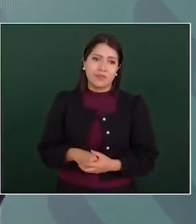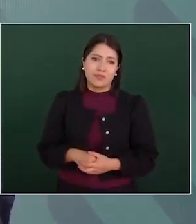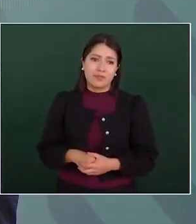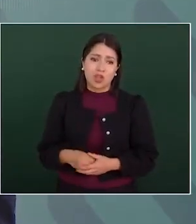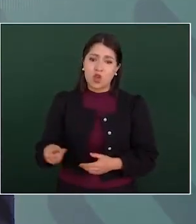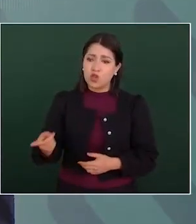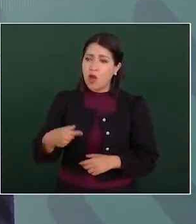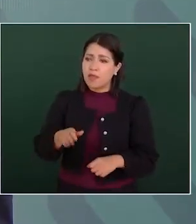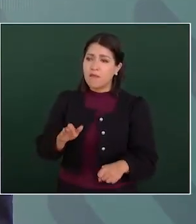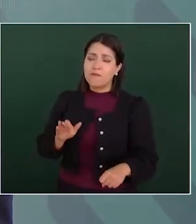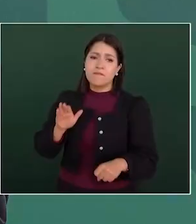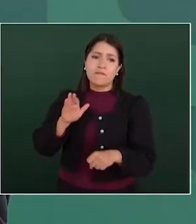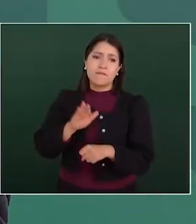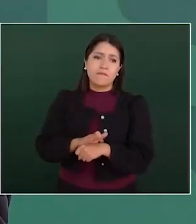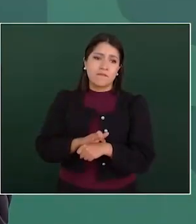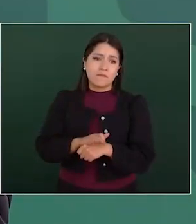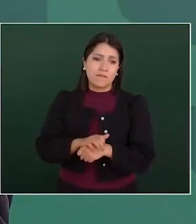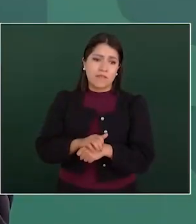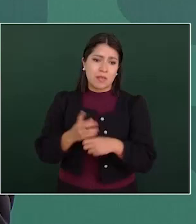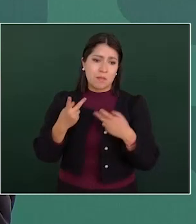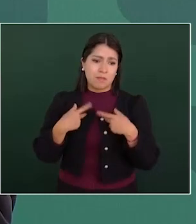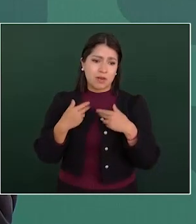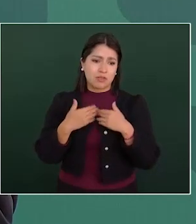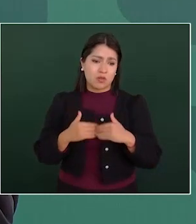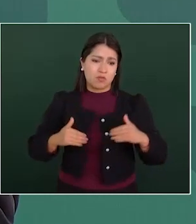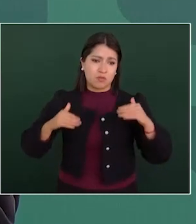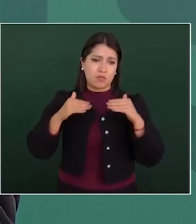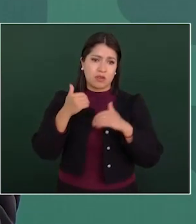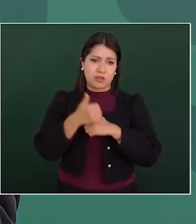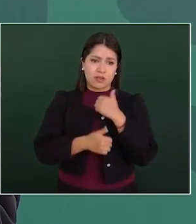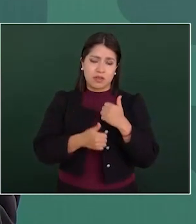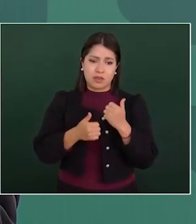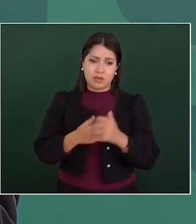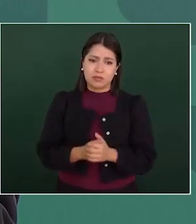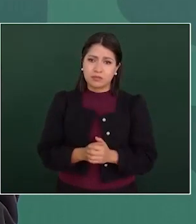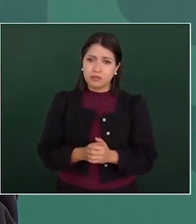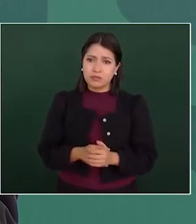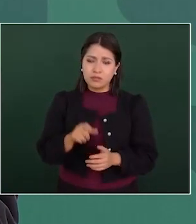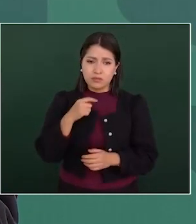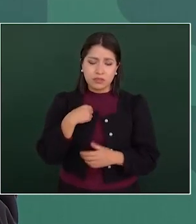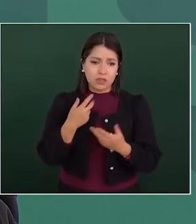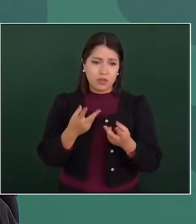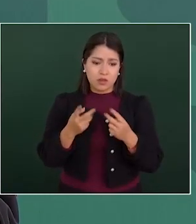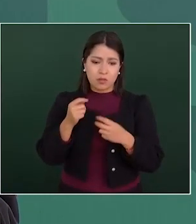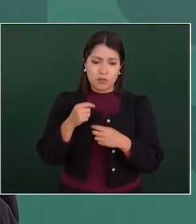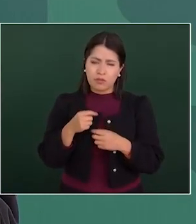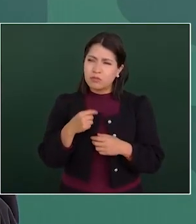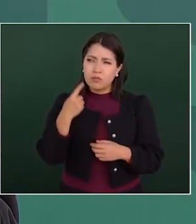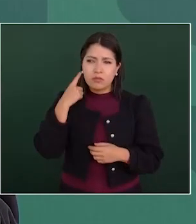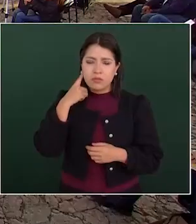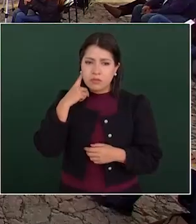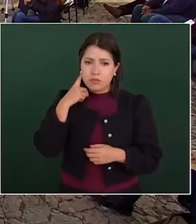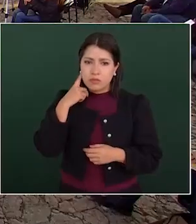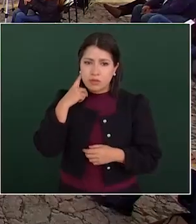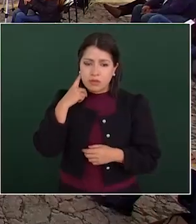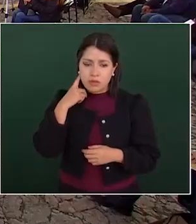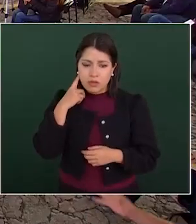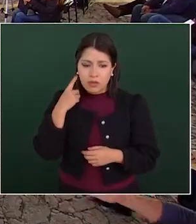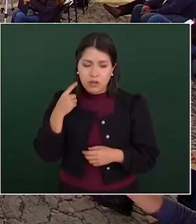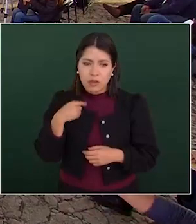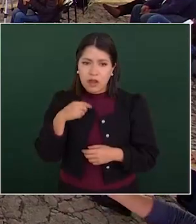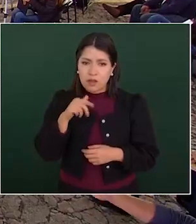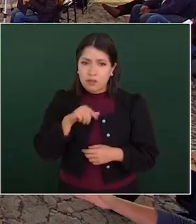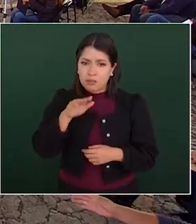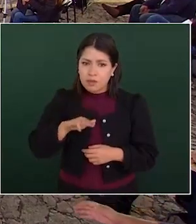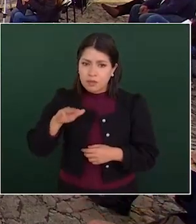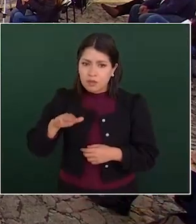somos defensores de la democracia. Y el tema del desfalco de gobernadores al estado de Michoacán a partir de todos estos fraudes, presidente, Michoacán